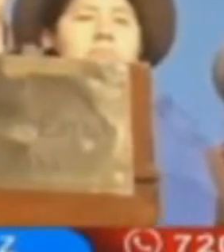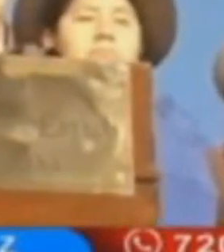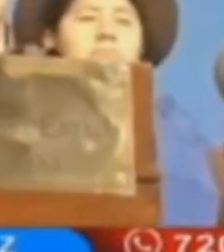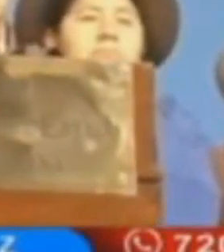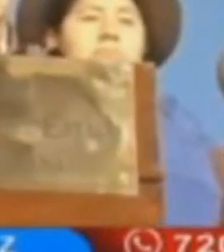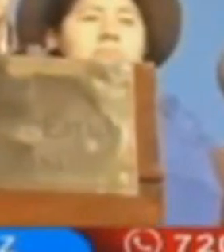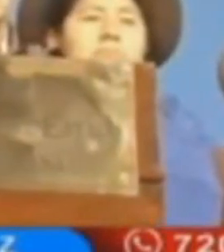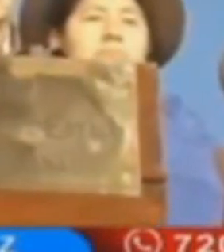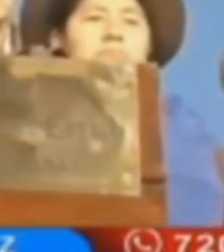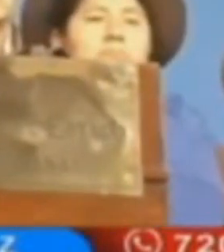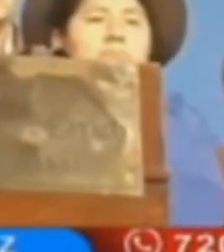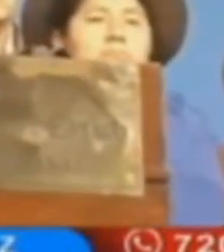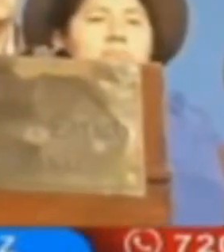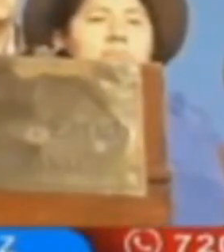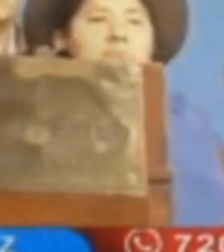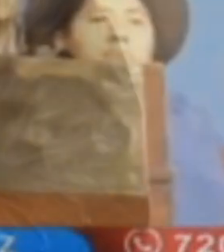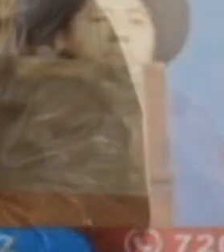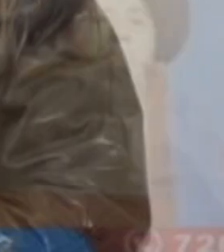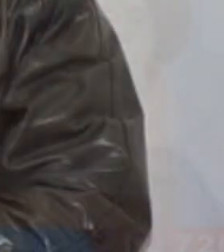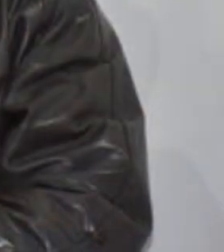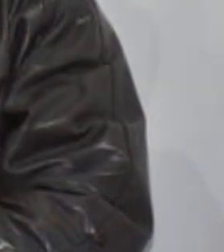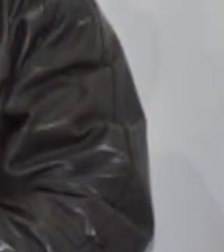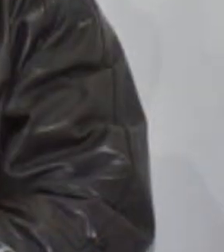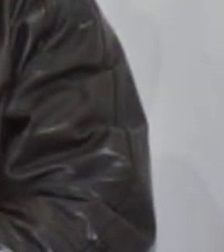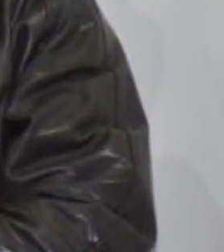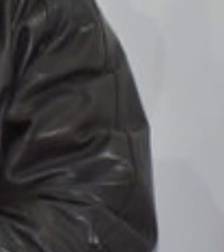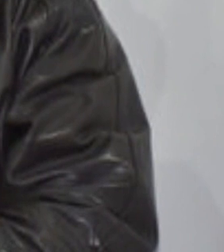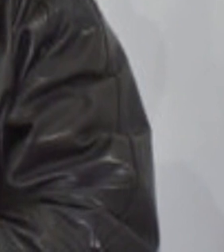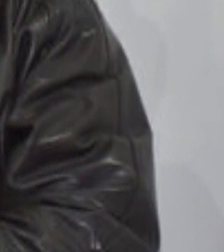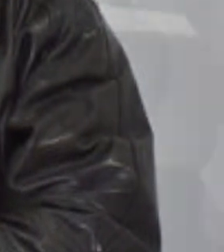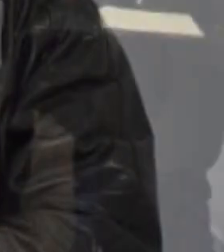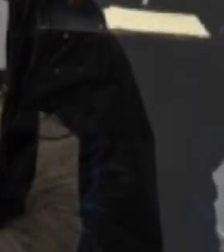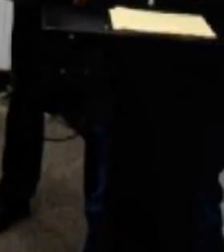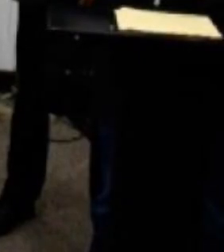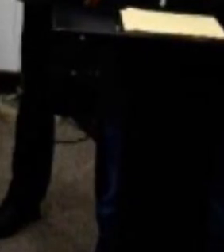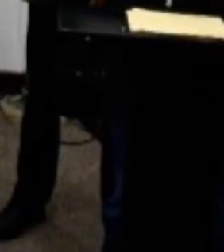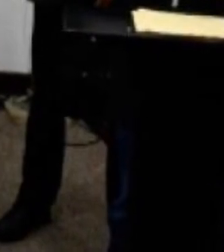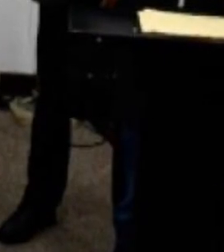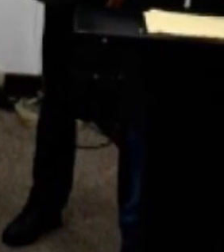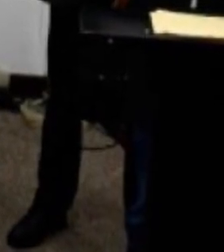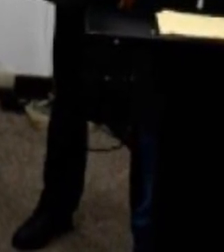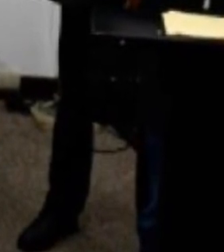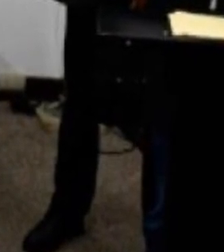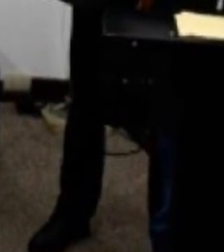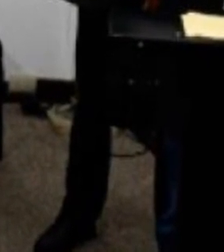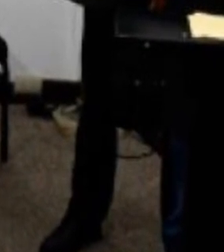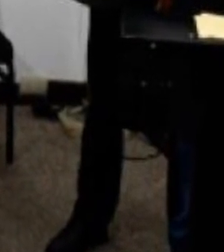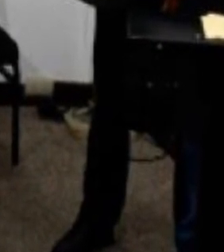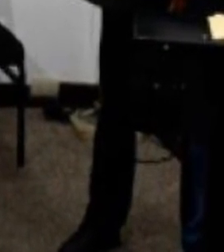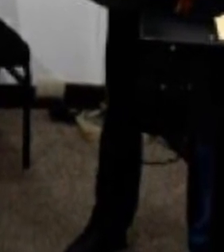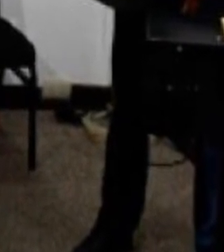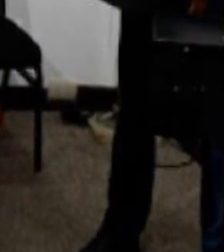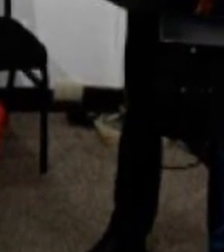pasado sostenían al gobierno de Evo Morales. Entre los que firmaron, además de la COB, estuvieron la Confederación de Campesinos,